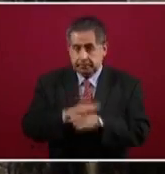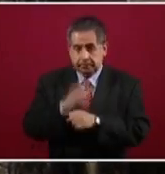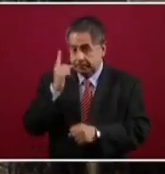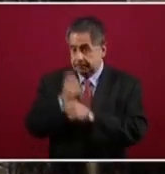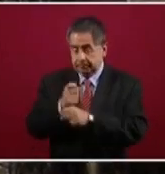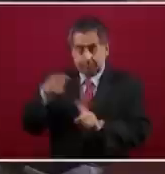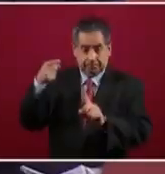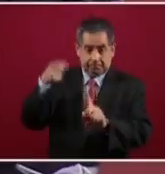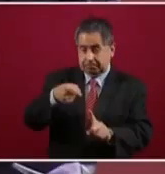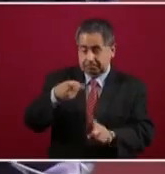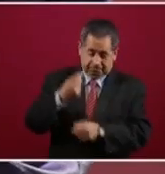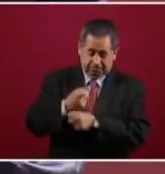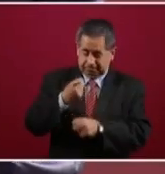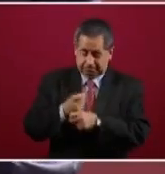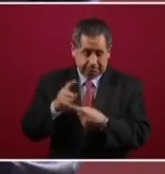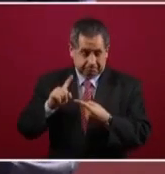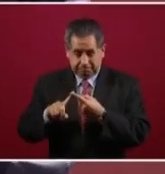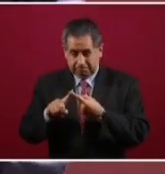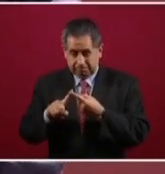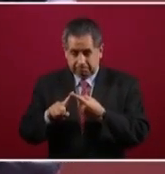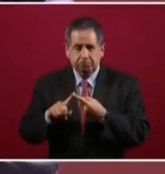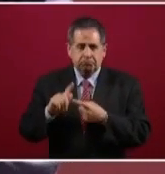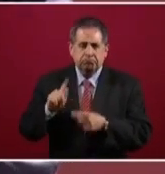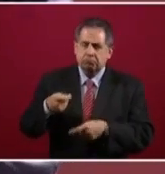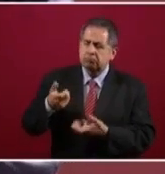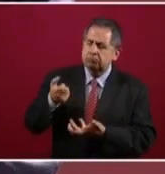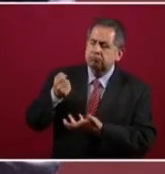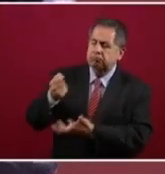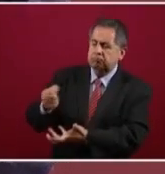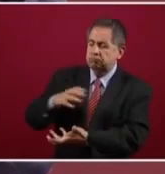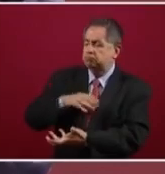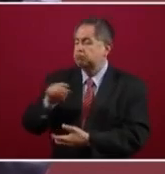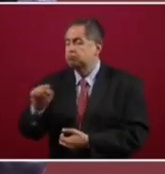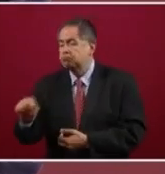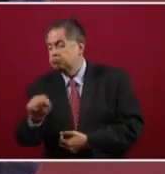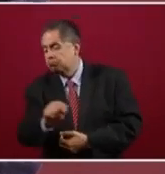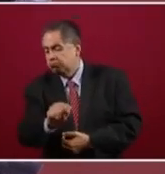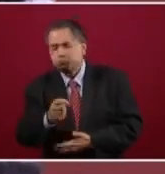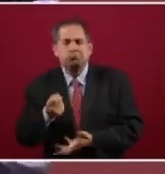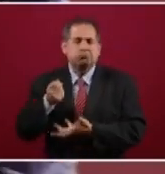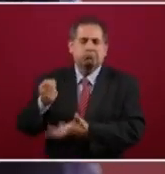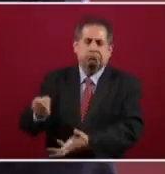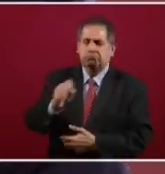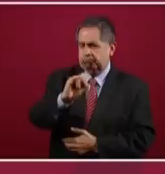prioritario va a tener recursos. ¿Qué es lo prioritario?